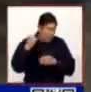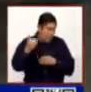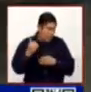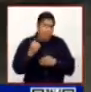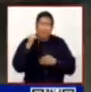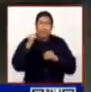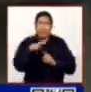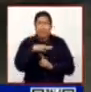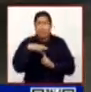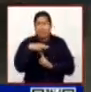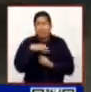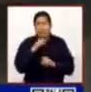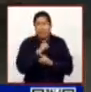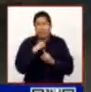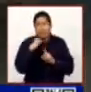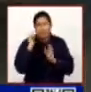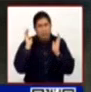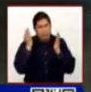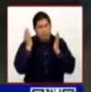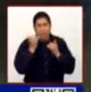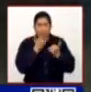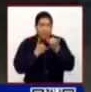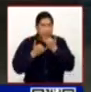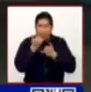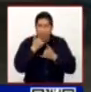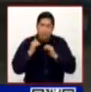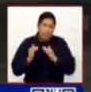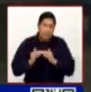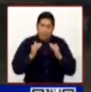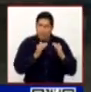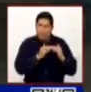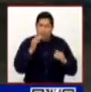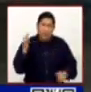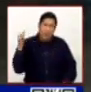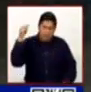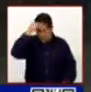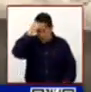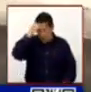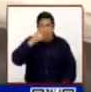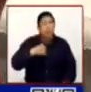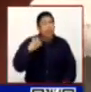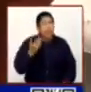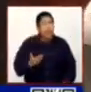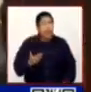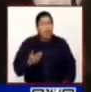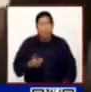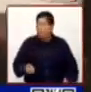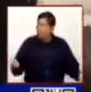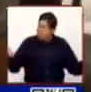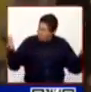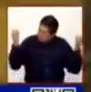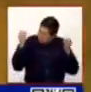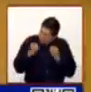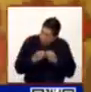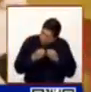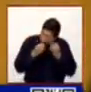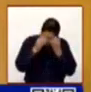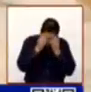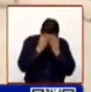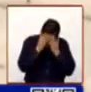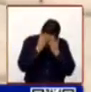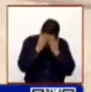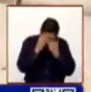vamos a mostrar un panorama similar de lo que pasa en la ciudad del Alto, donde hay caos en varios